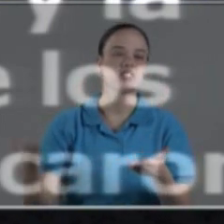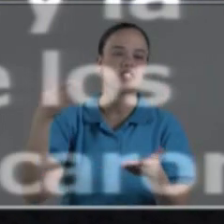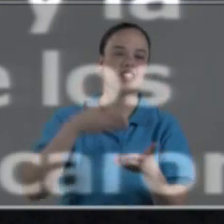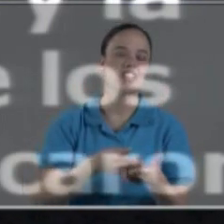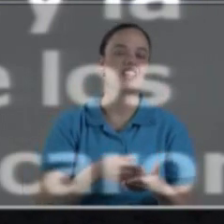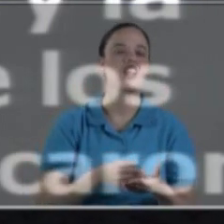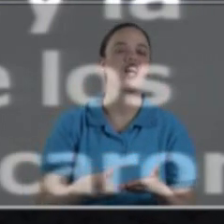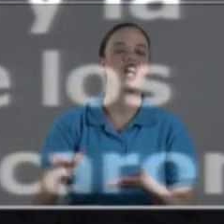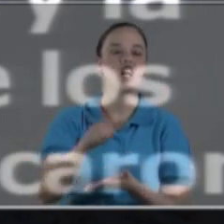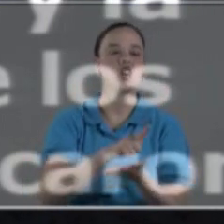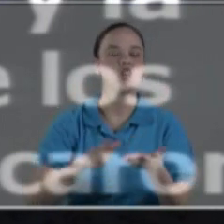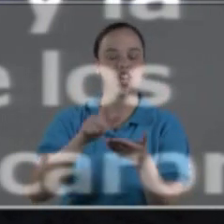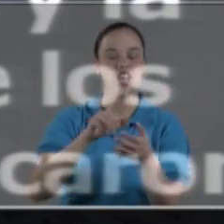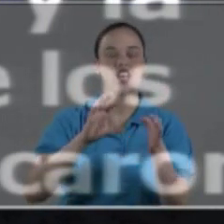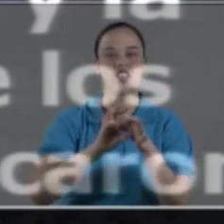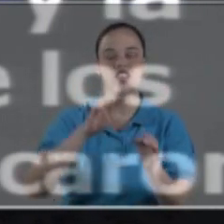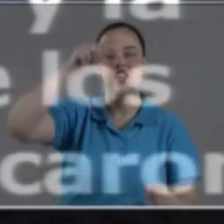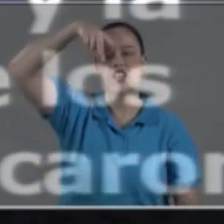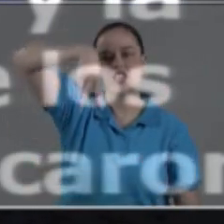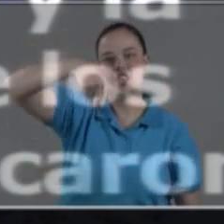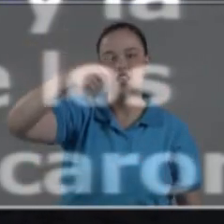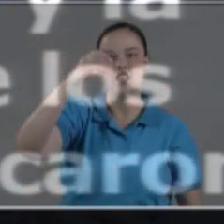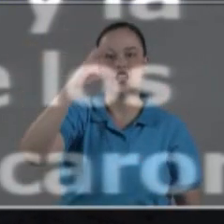a la era de nacon